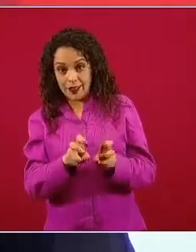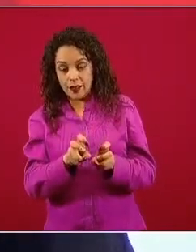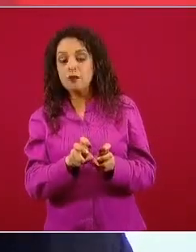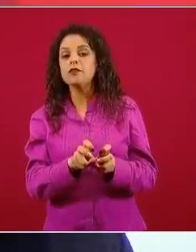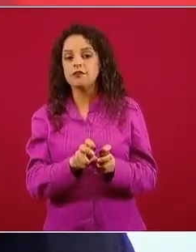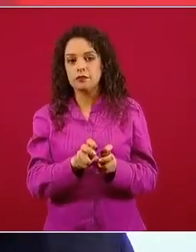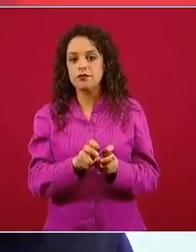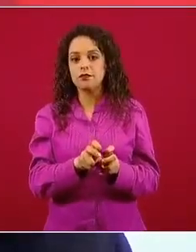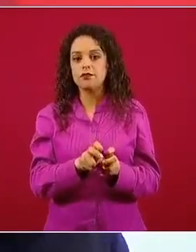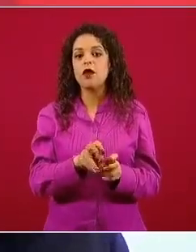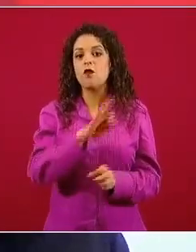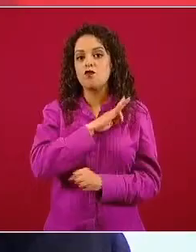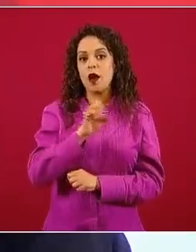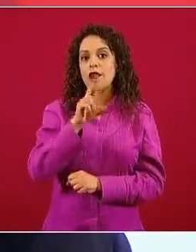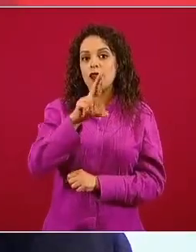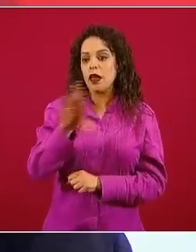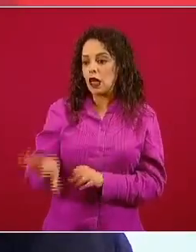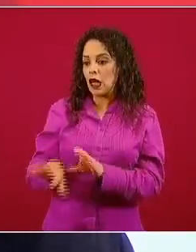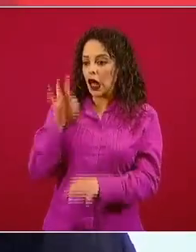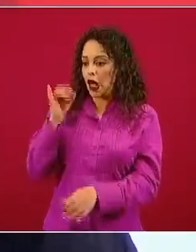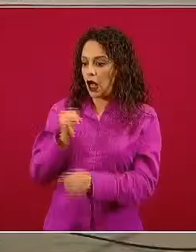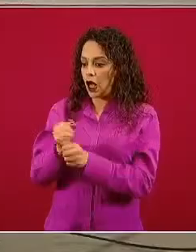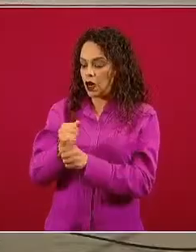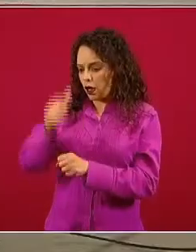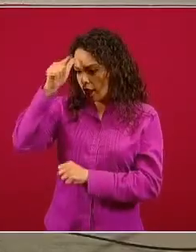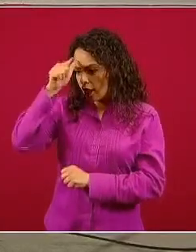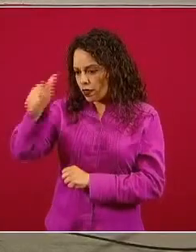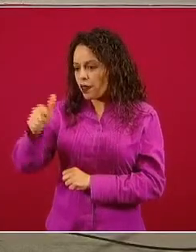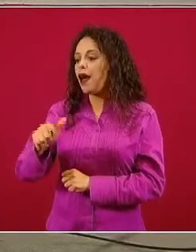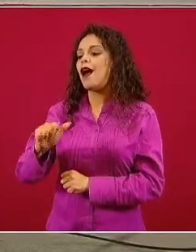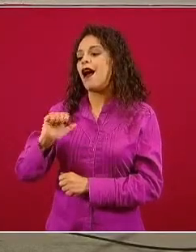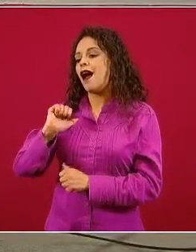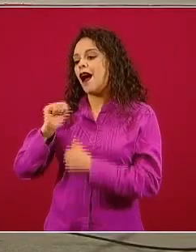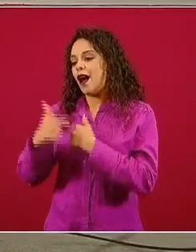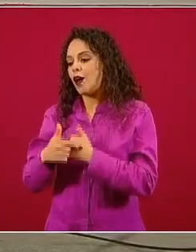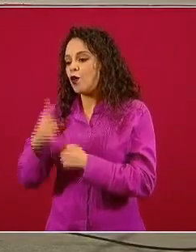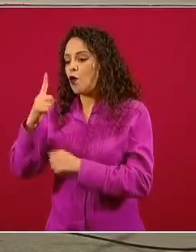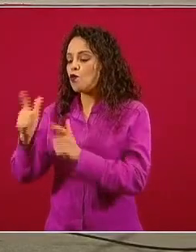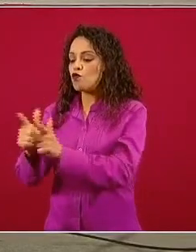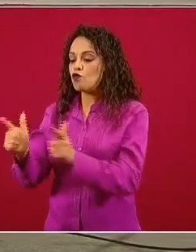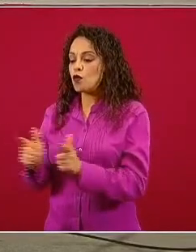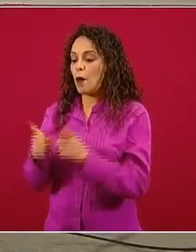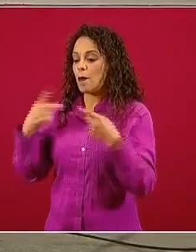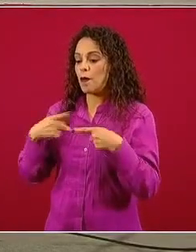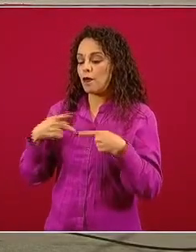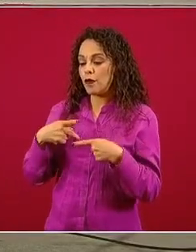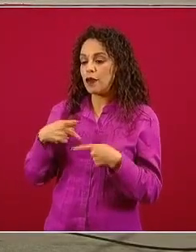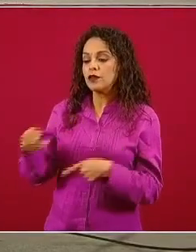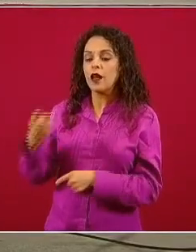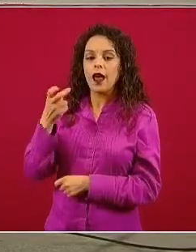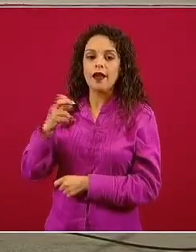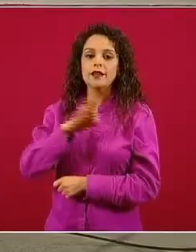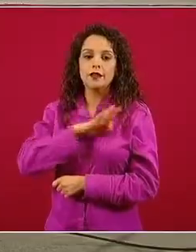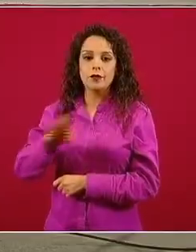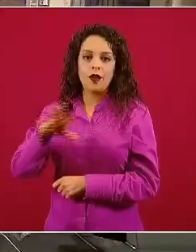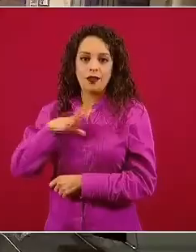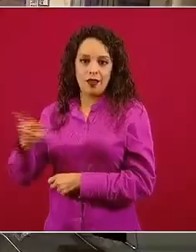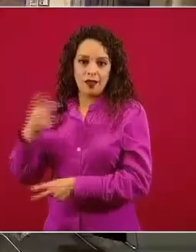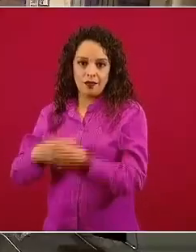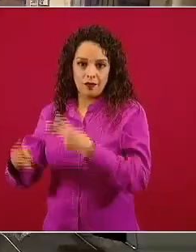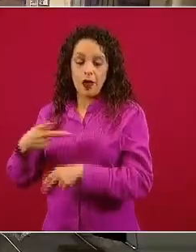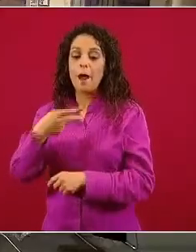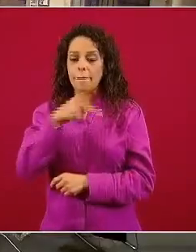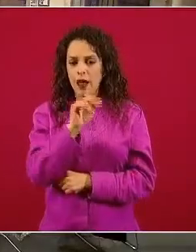de personas pudieran ser los que estén más expuestos o con mayor riesgo de tener este tipo de manifestaciones, pero sí se pueden